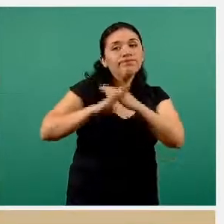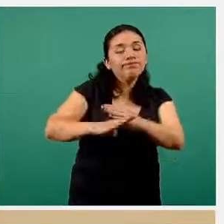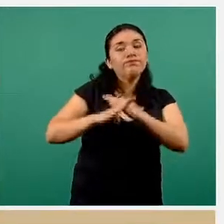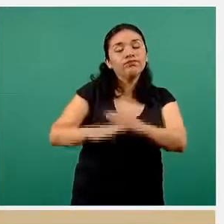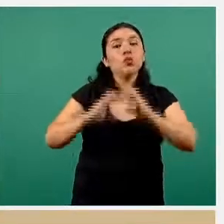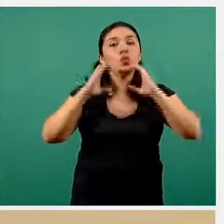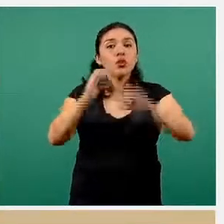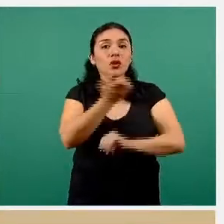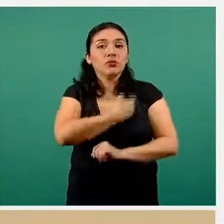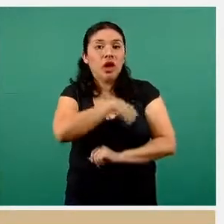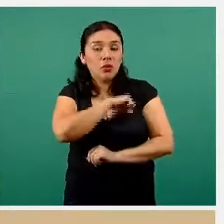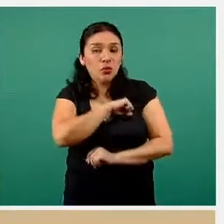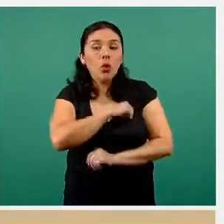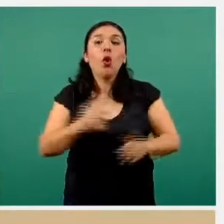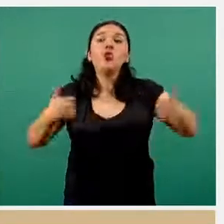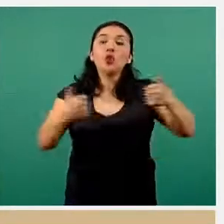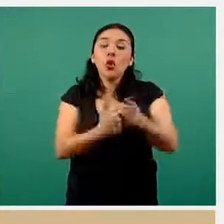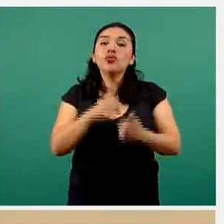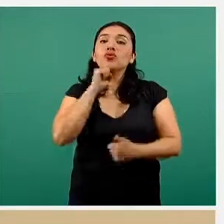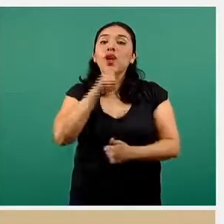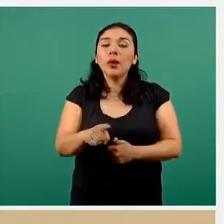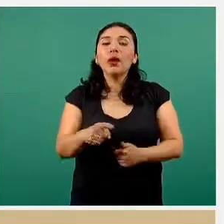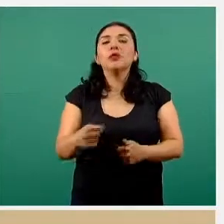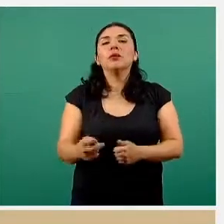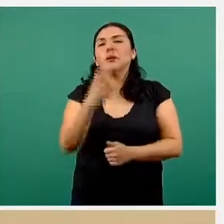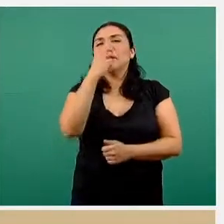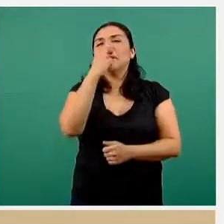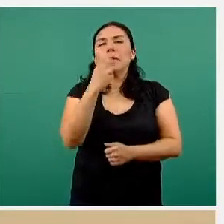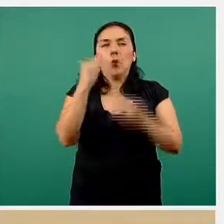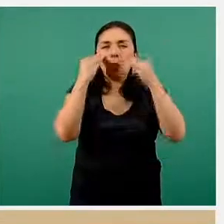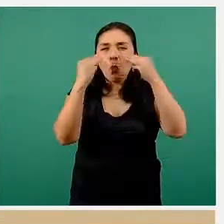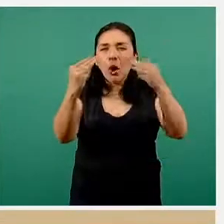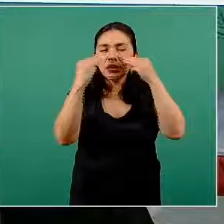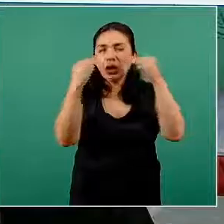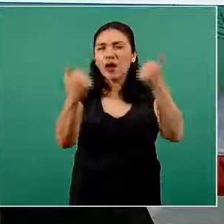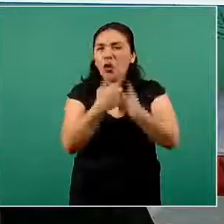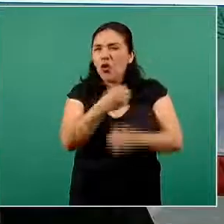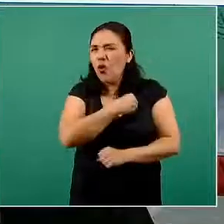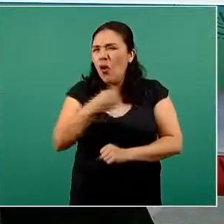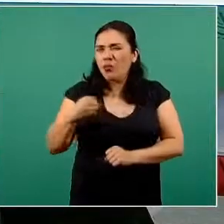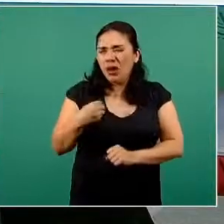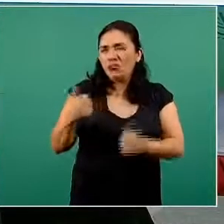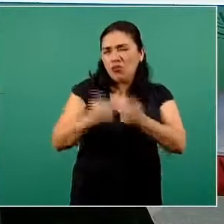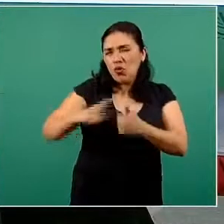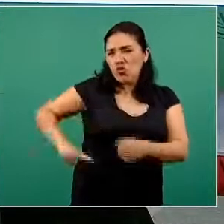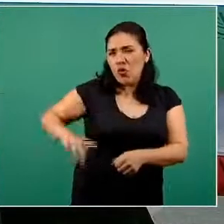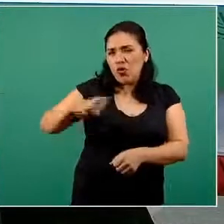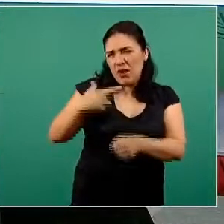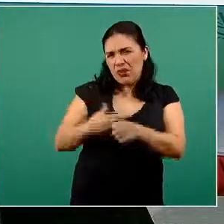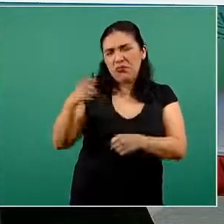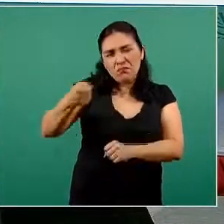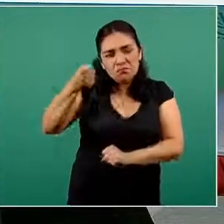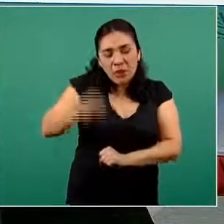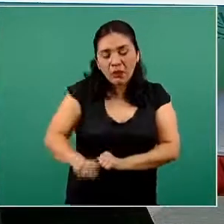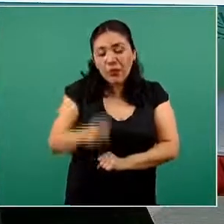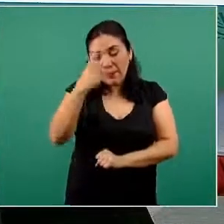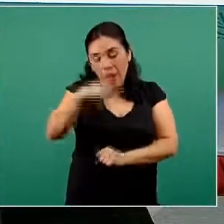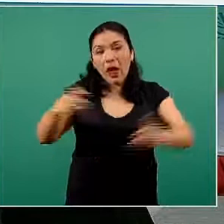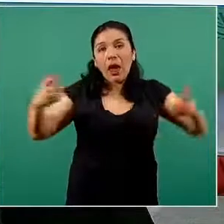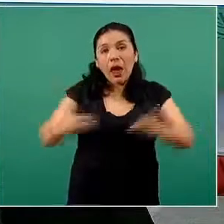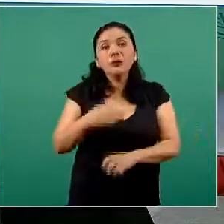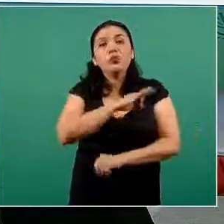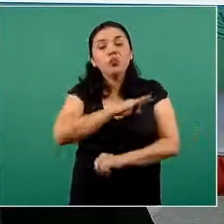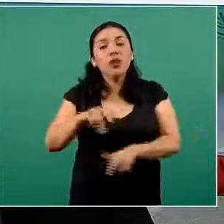salud, aunado a la toma de muestras bajo estrictos protocolos guiados por el gobierno federal, pues entonces